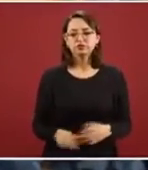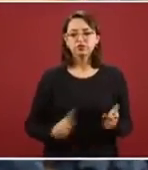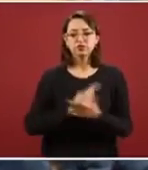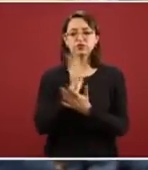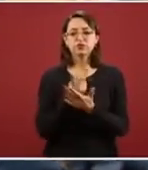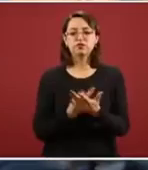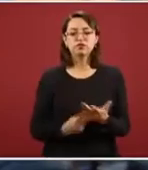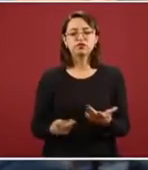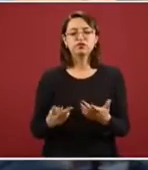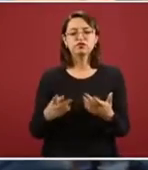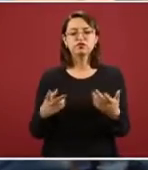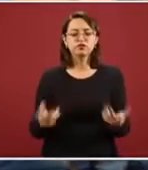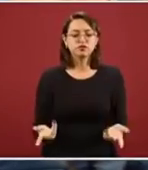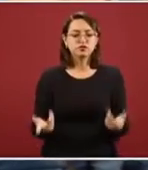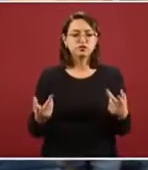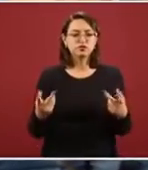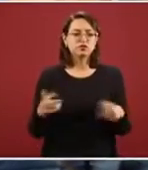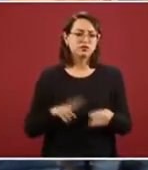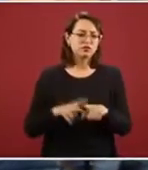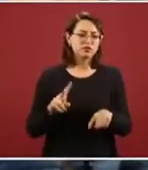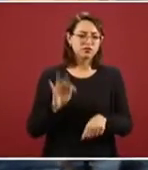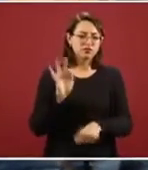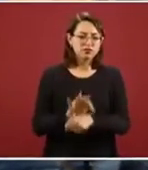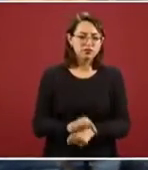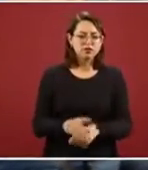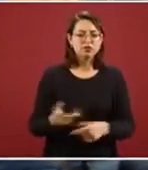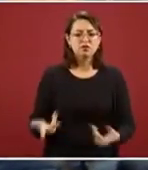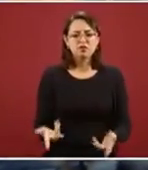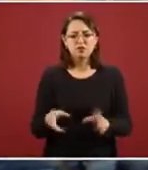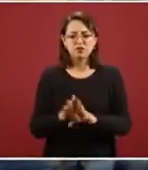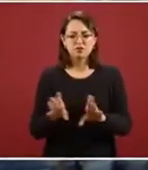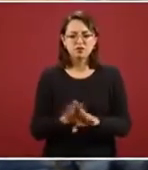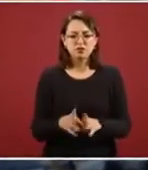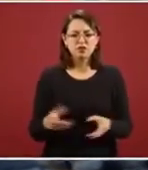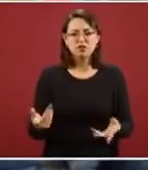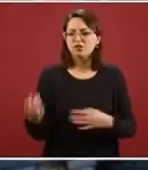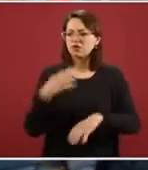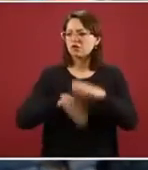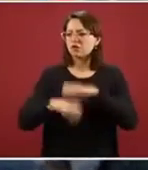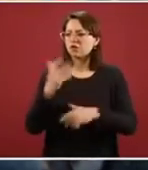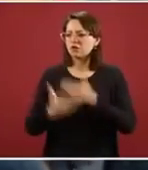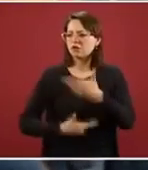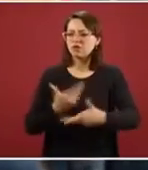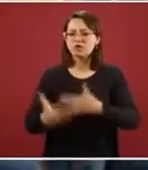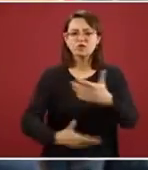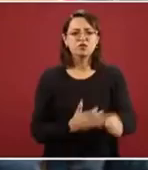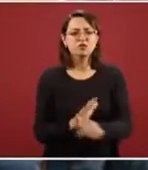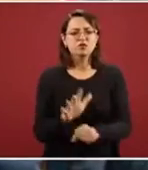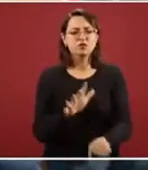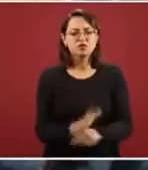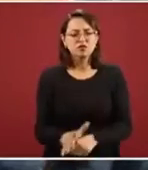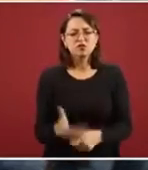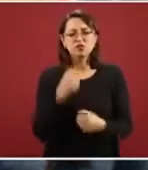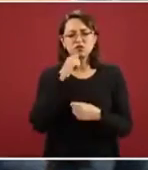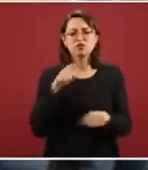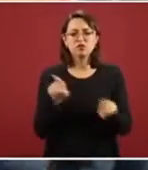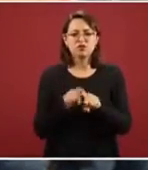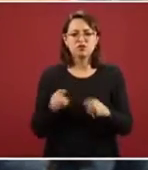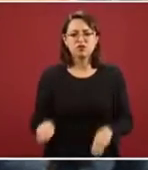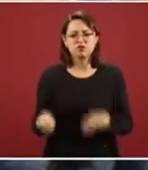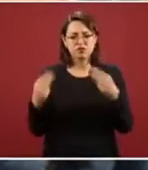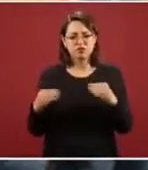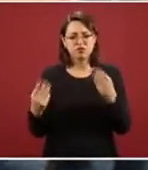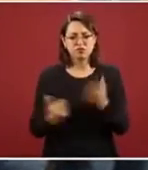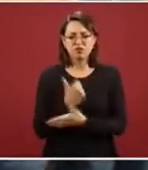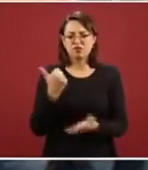protección civil que están contemplados también en la ley? ¿Qué avance hay con las empresas? Por ejemplo, también con los mercados públicos en la ciudad es